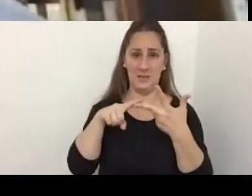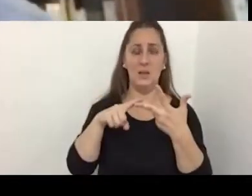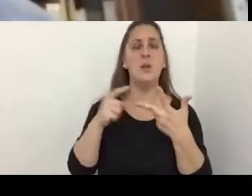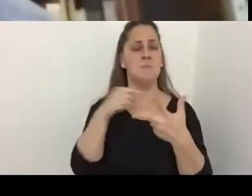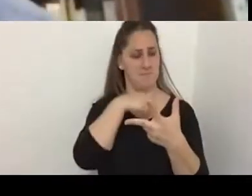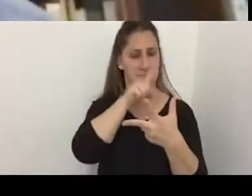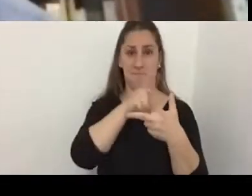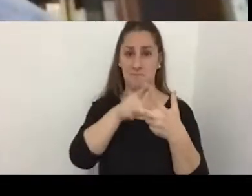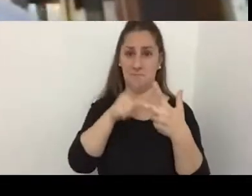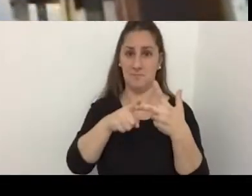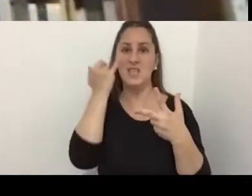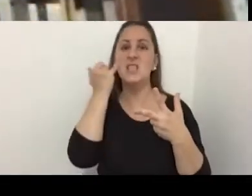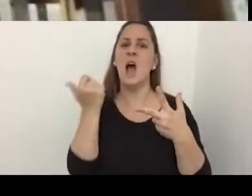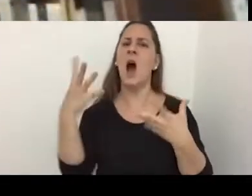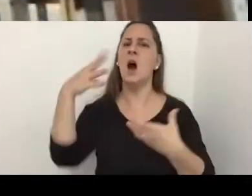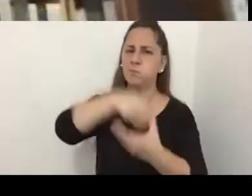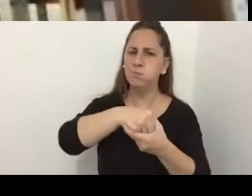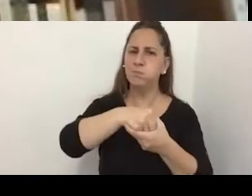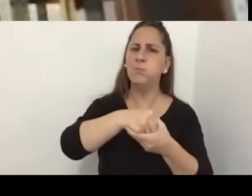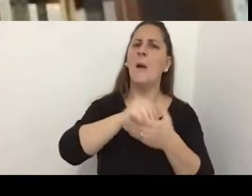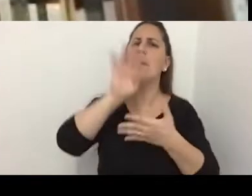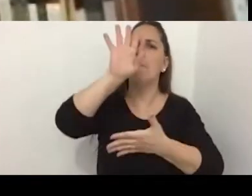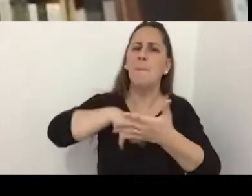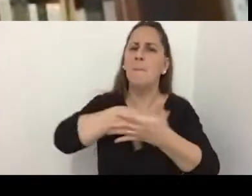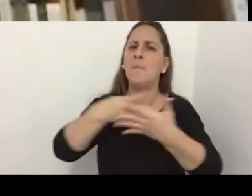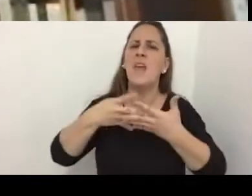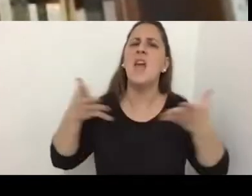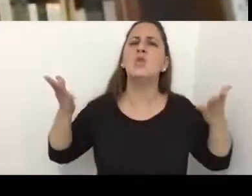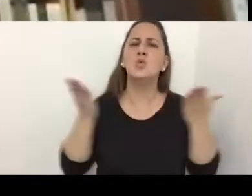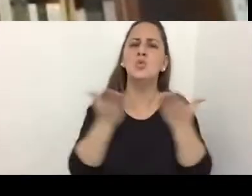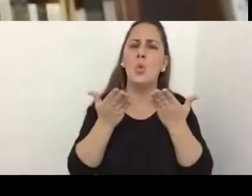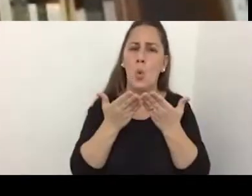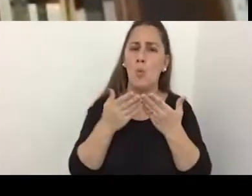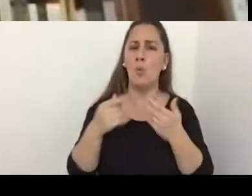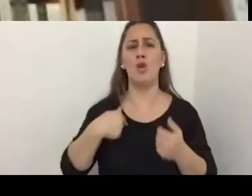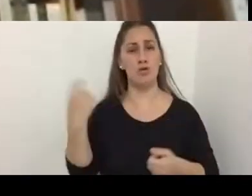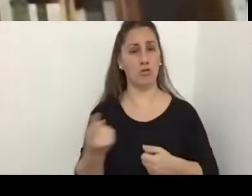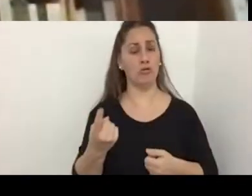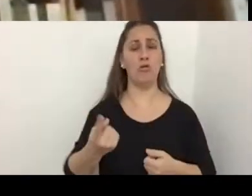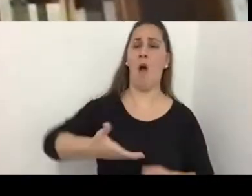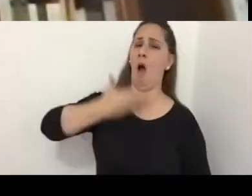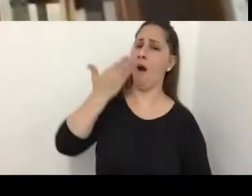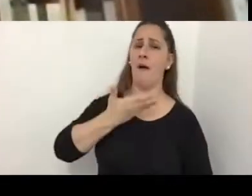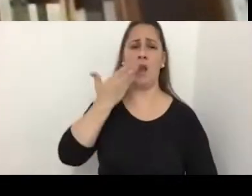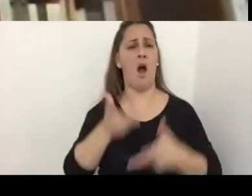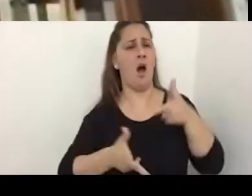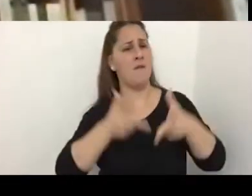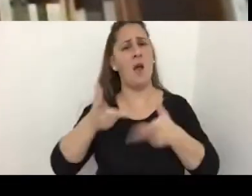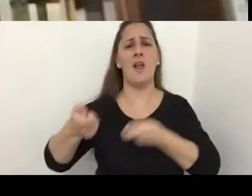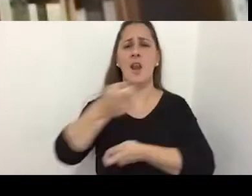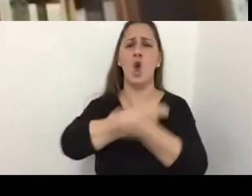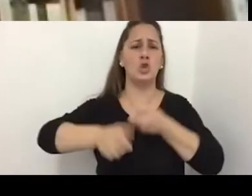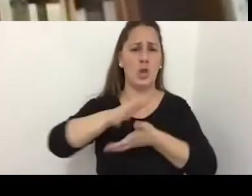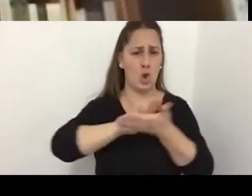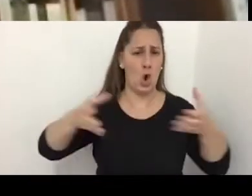ya lo he incorporado en algún programa de estudio, porque me parece que hablamos mucho a veces de negociación colectiva, y no lo digo por